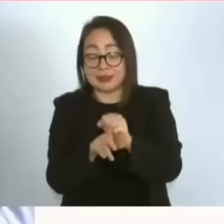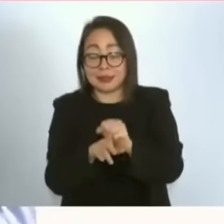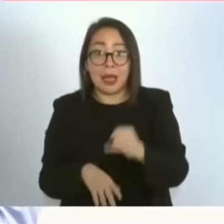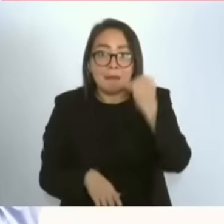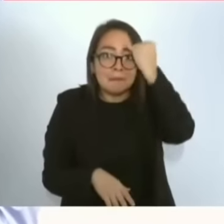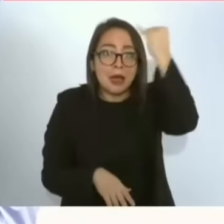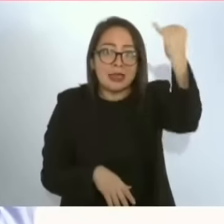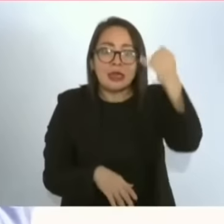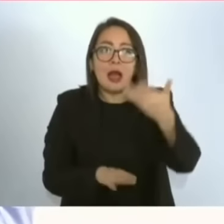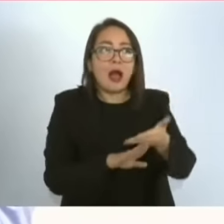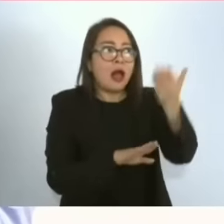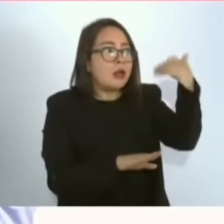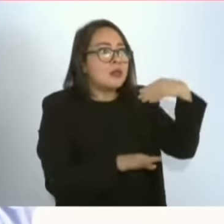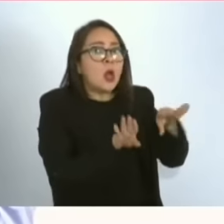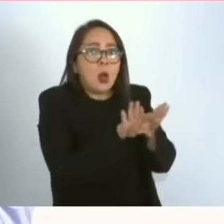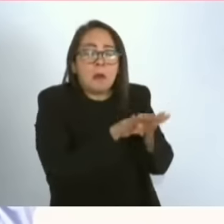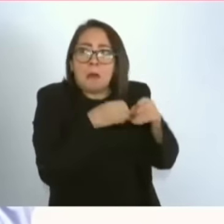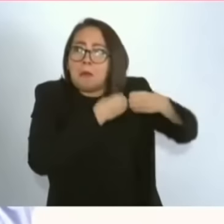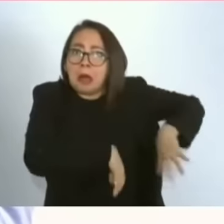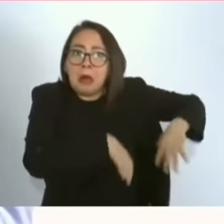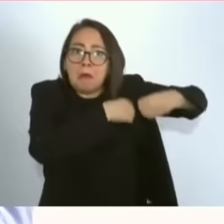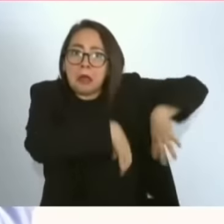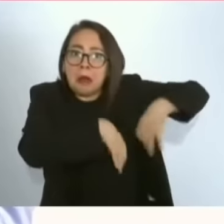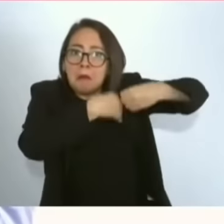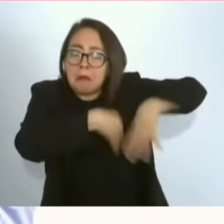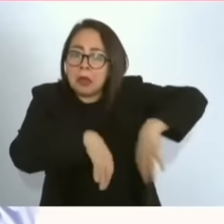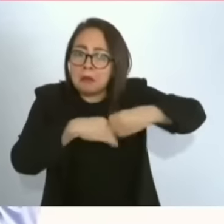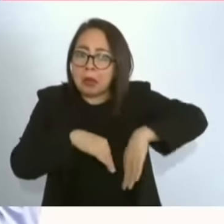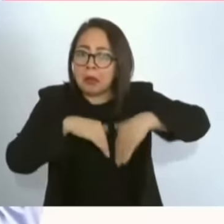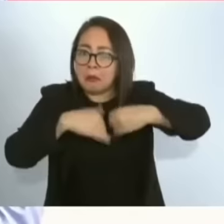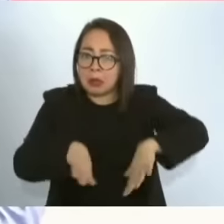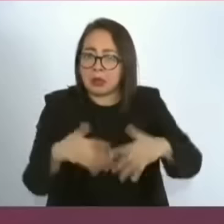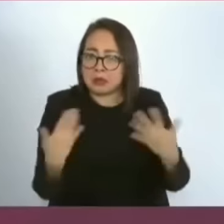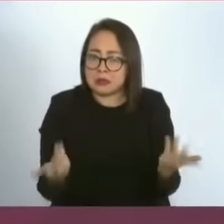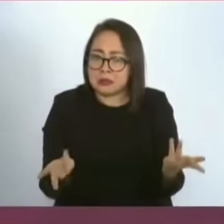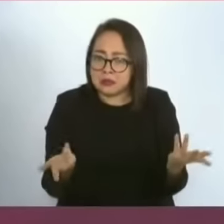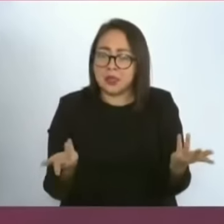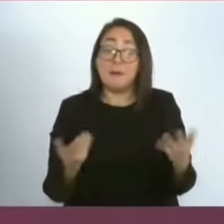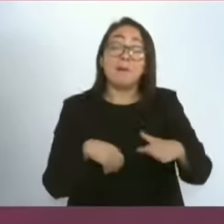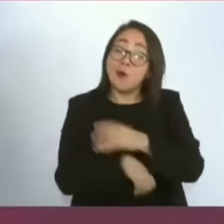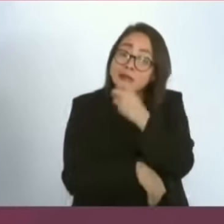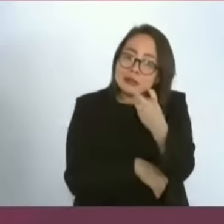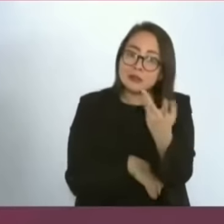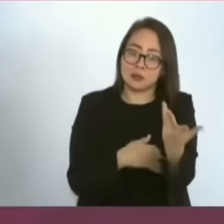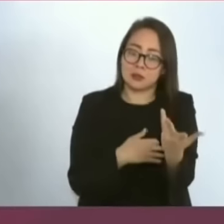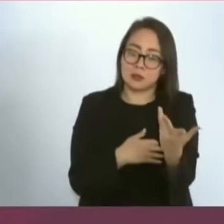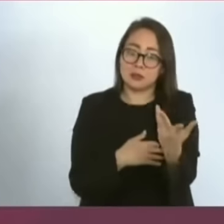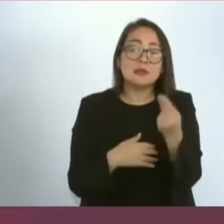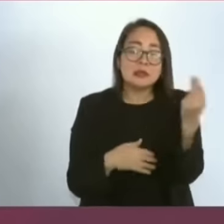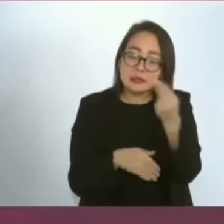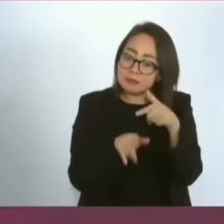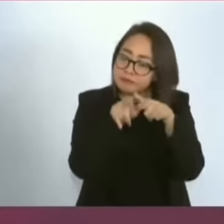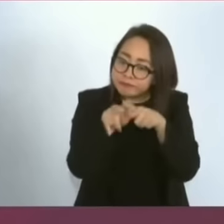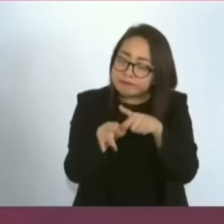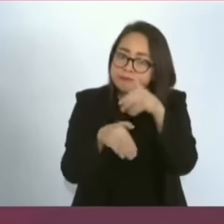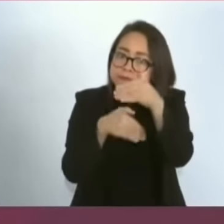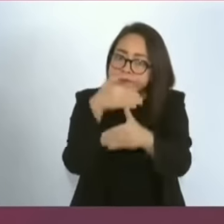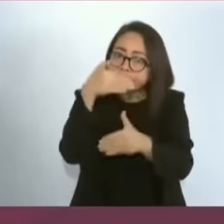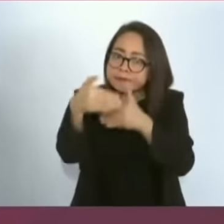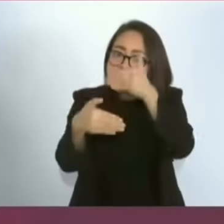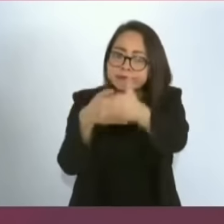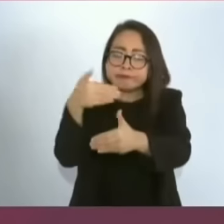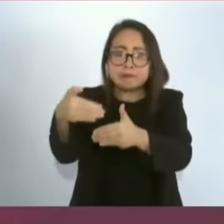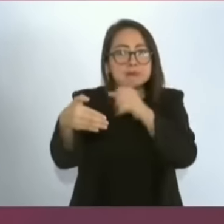Blanco. El poder adquisitivo del salario. Por eso tenemos que continuar con